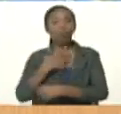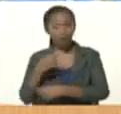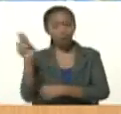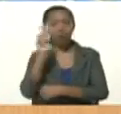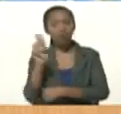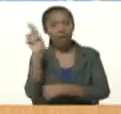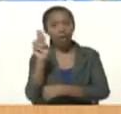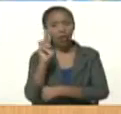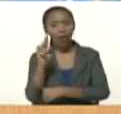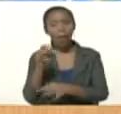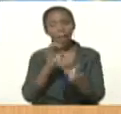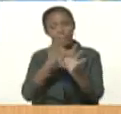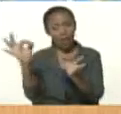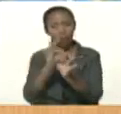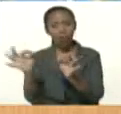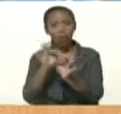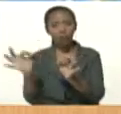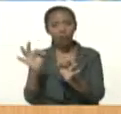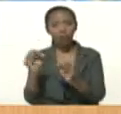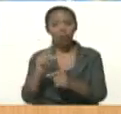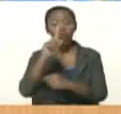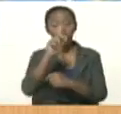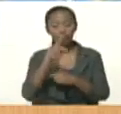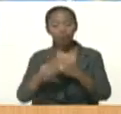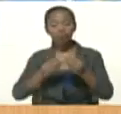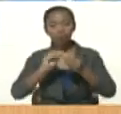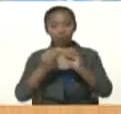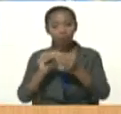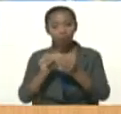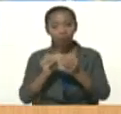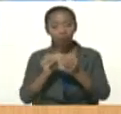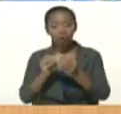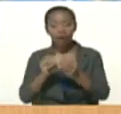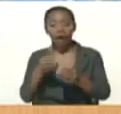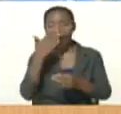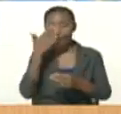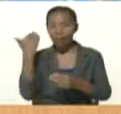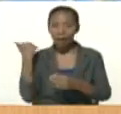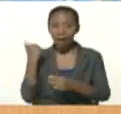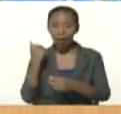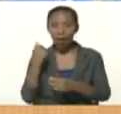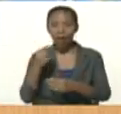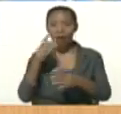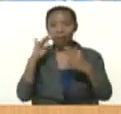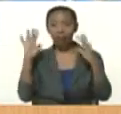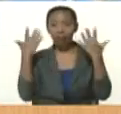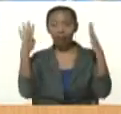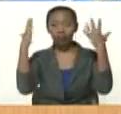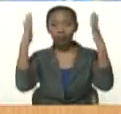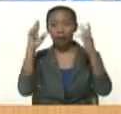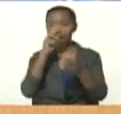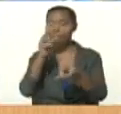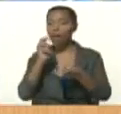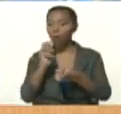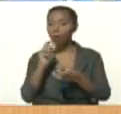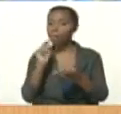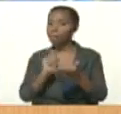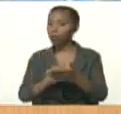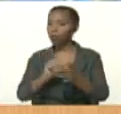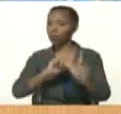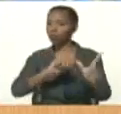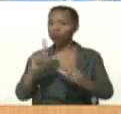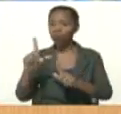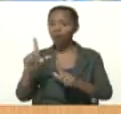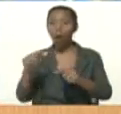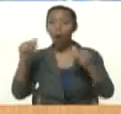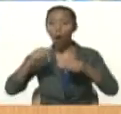usados en Petro. De tal manera que un producto que usted lanzó hace unos meses cuando tuvimos el aniversario del banco, como lo fue Punto Ya, ya hoy